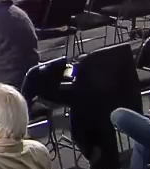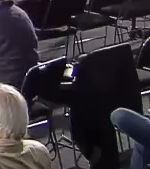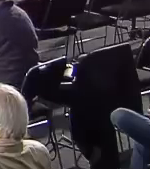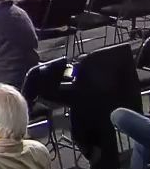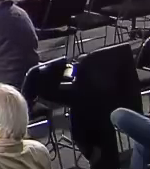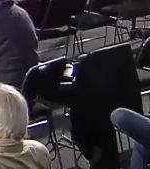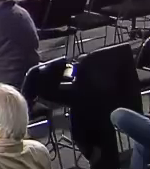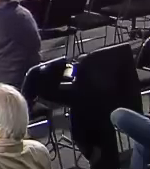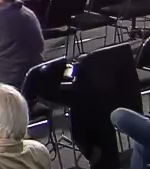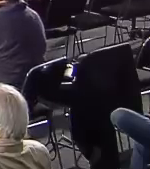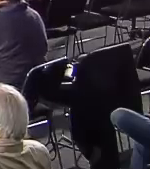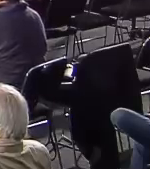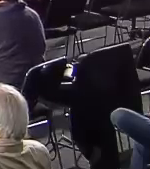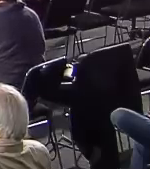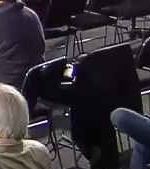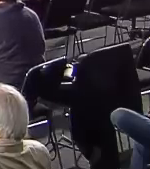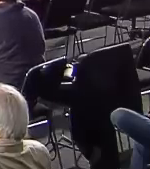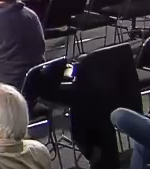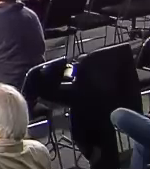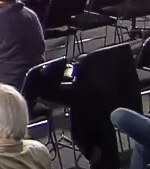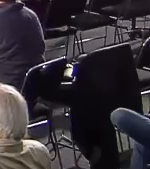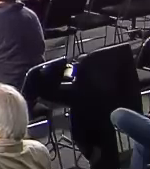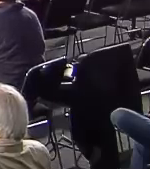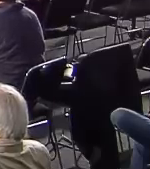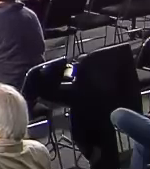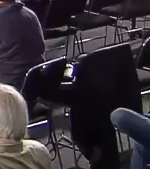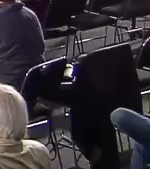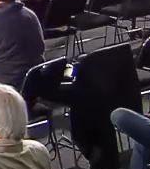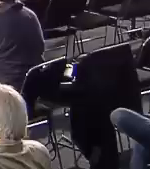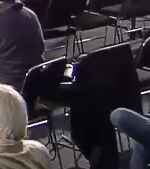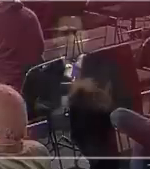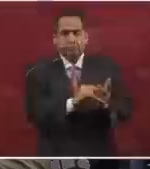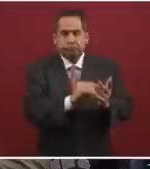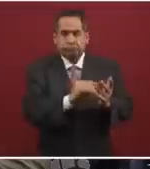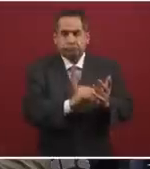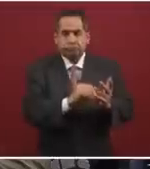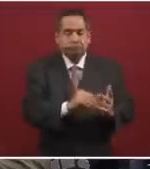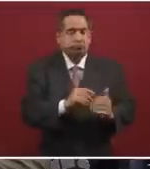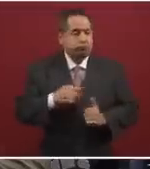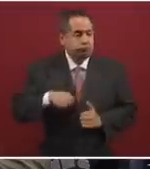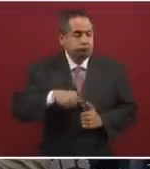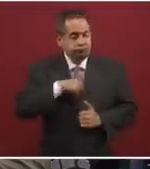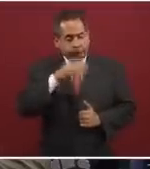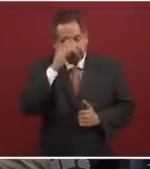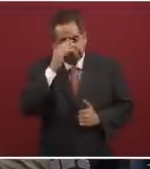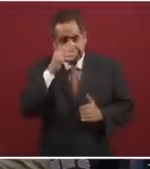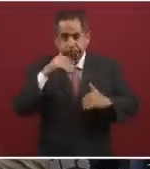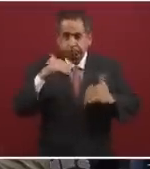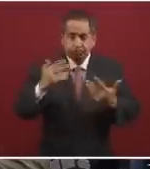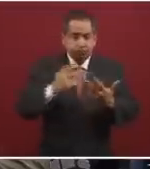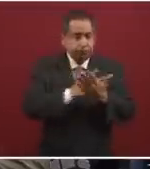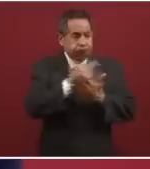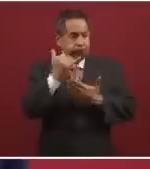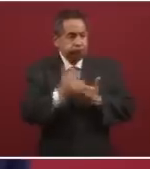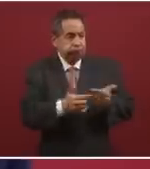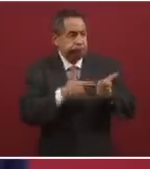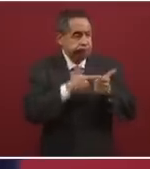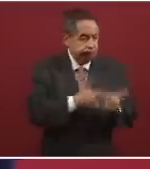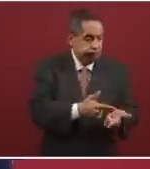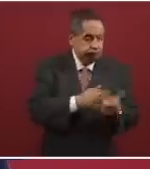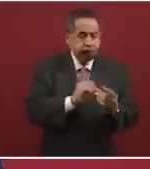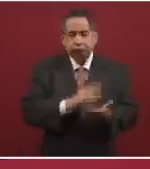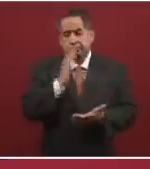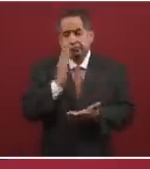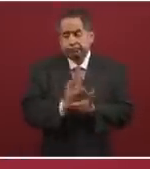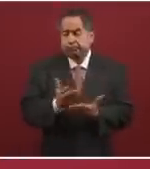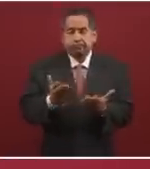empresa, de tal manera que se hace un análisis de viabilidad de si debe continuar el proyecto, independientemente